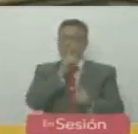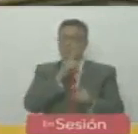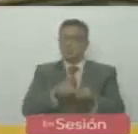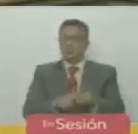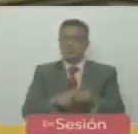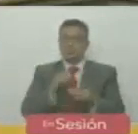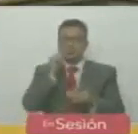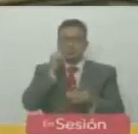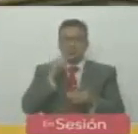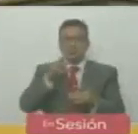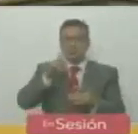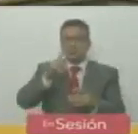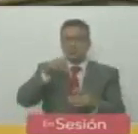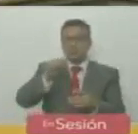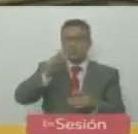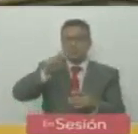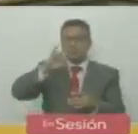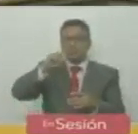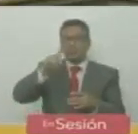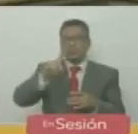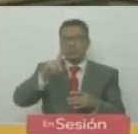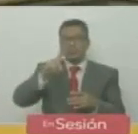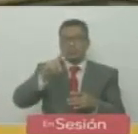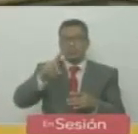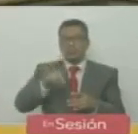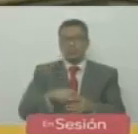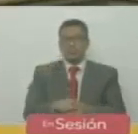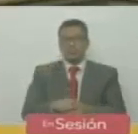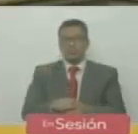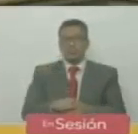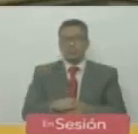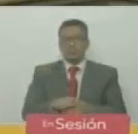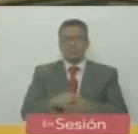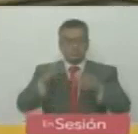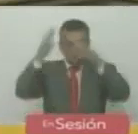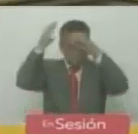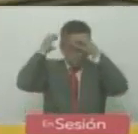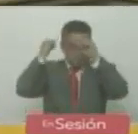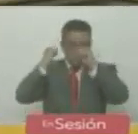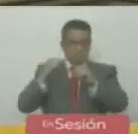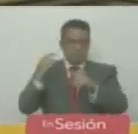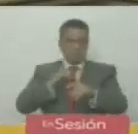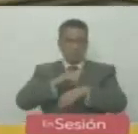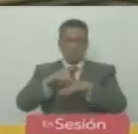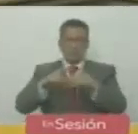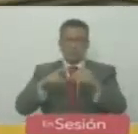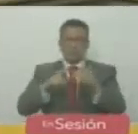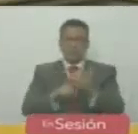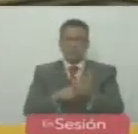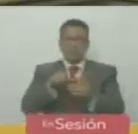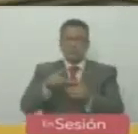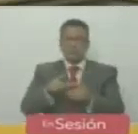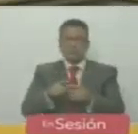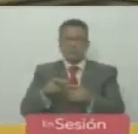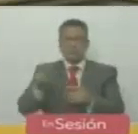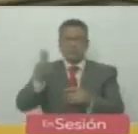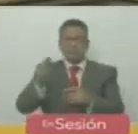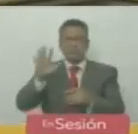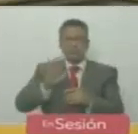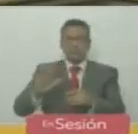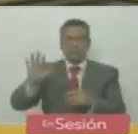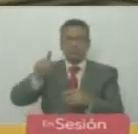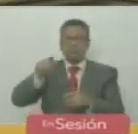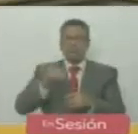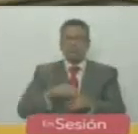del ciudadano David Nieves Velázquez Caraballo como embajador extraordinario y plenipotenciario de la República Bolivariana